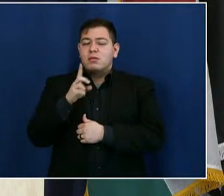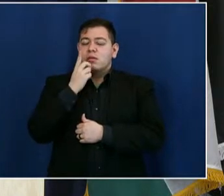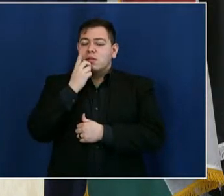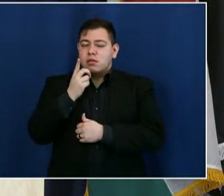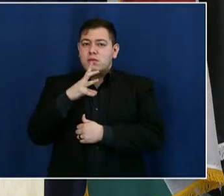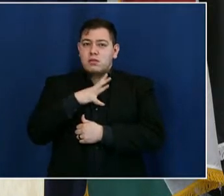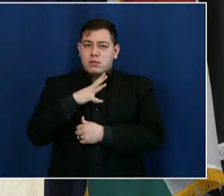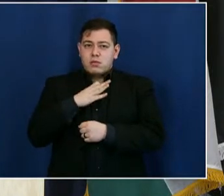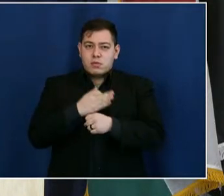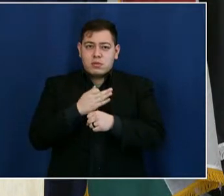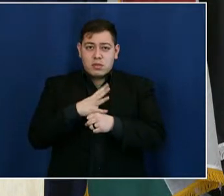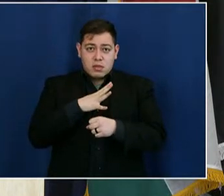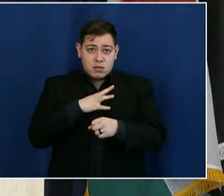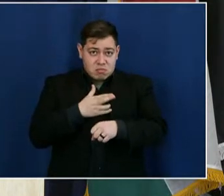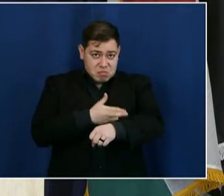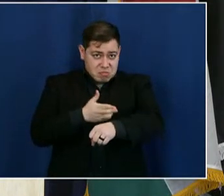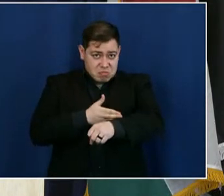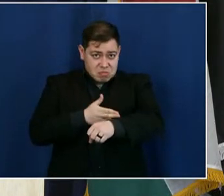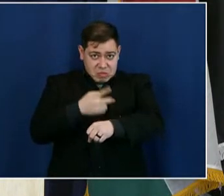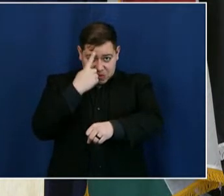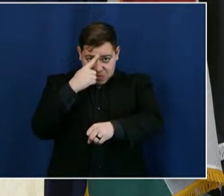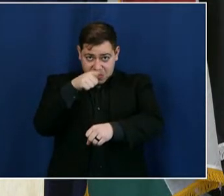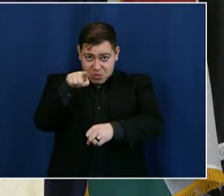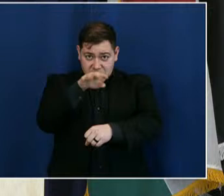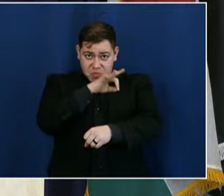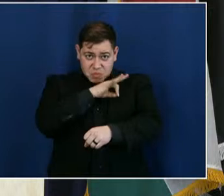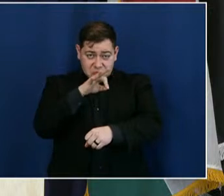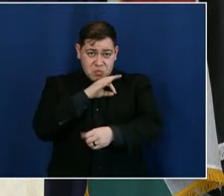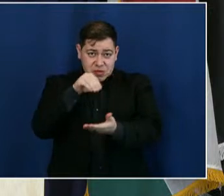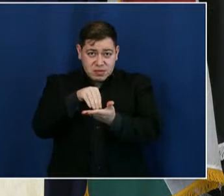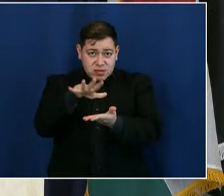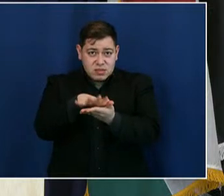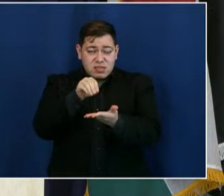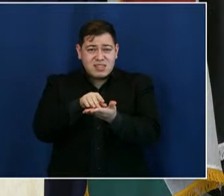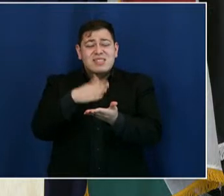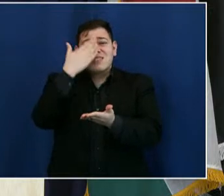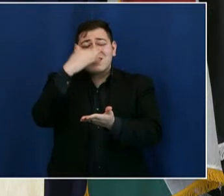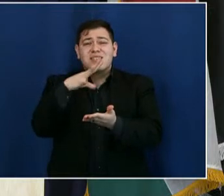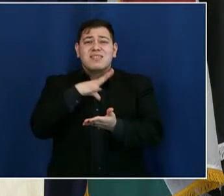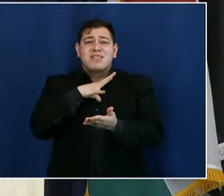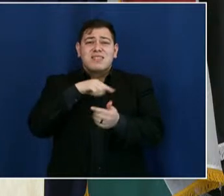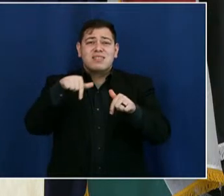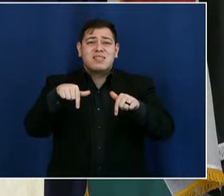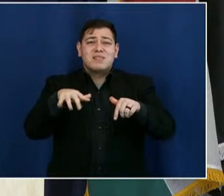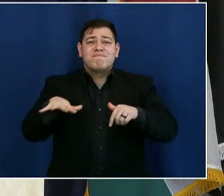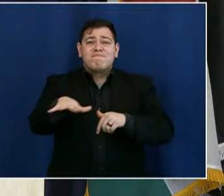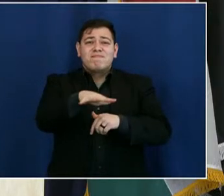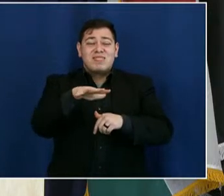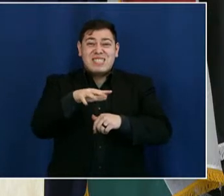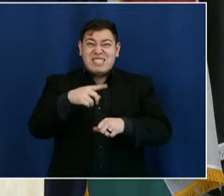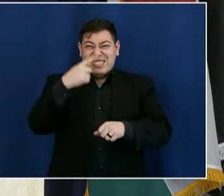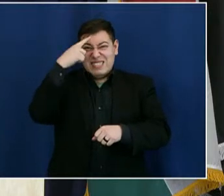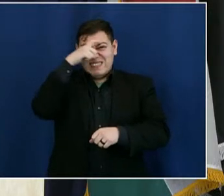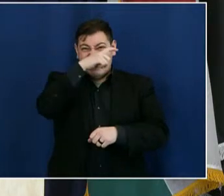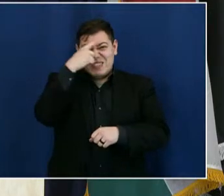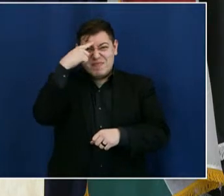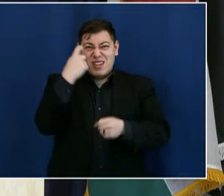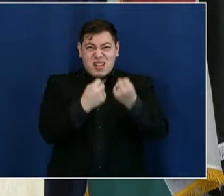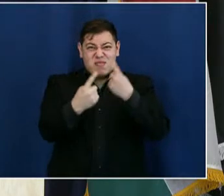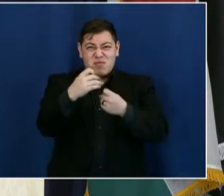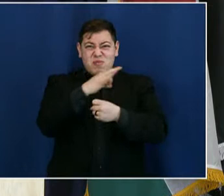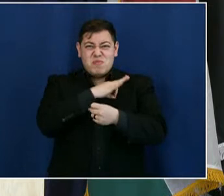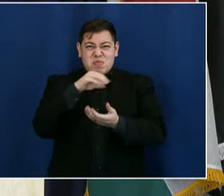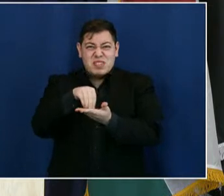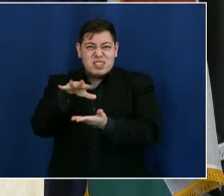agilizar el proceso para que ustedes puedan hacer sus citas. Sabemos que ha sido bastante complicado para nuestras comunidades y lo que estamos haciendo es,